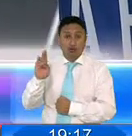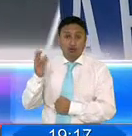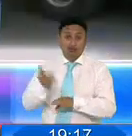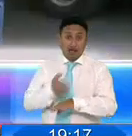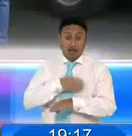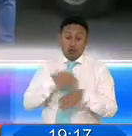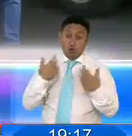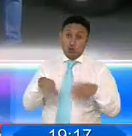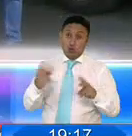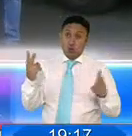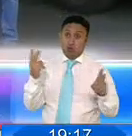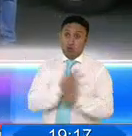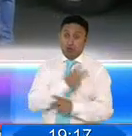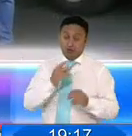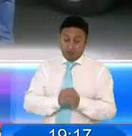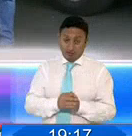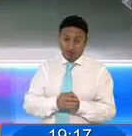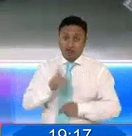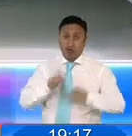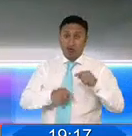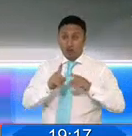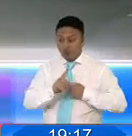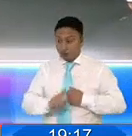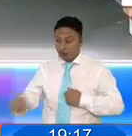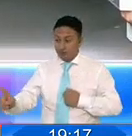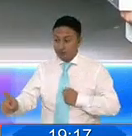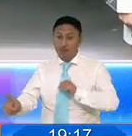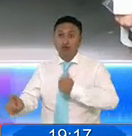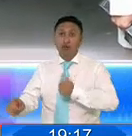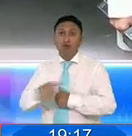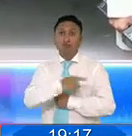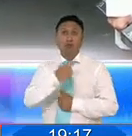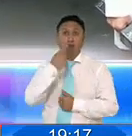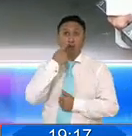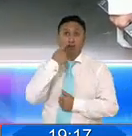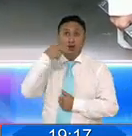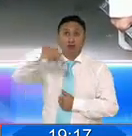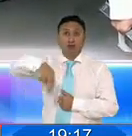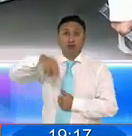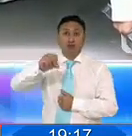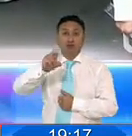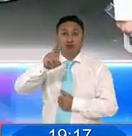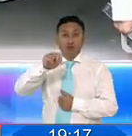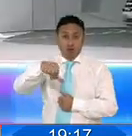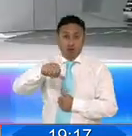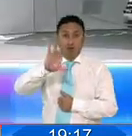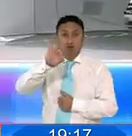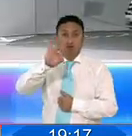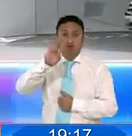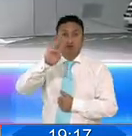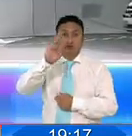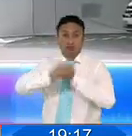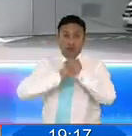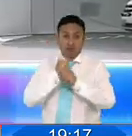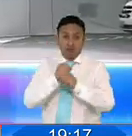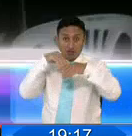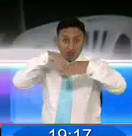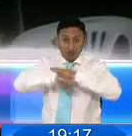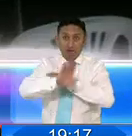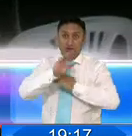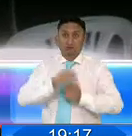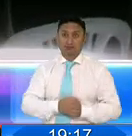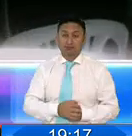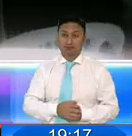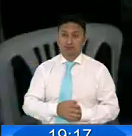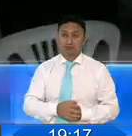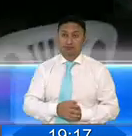crítico. Y mientras unos van saliendo, otros, como el padre de Norma Cali, de 86 años, apenas ingresaba.